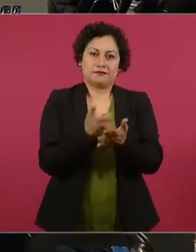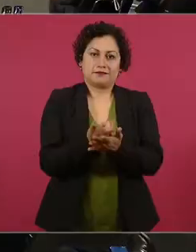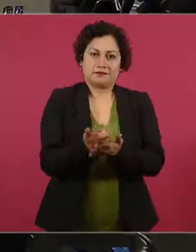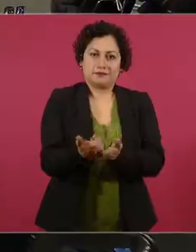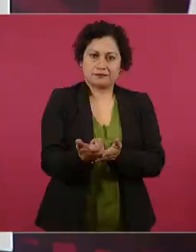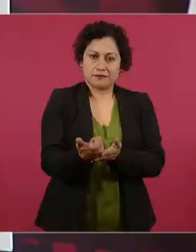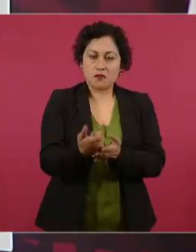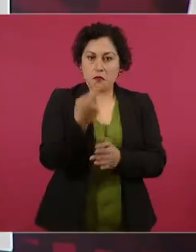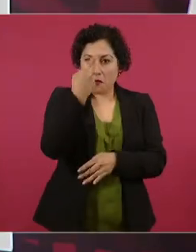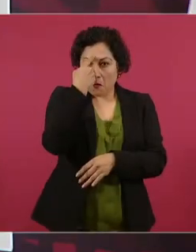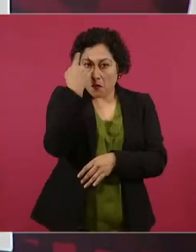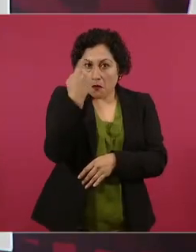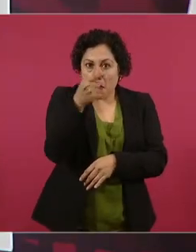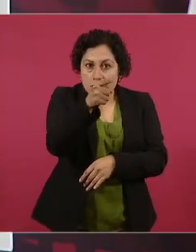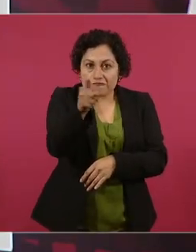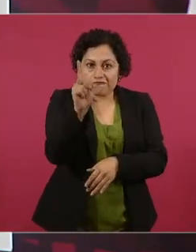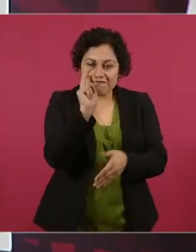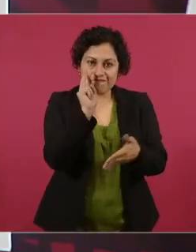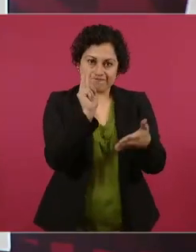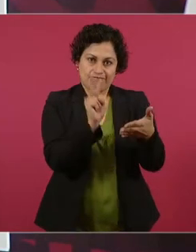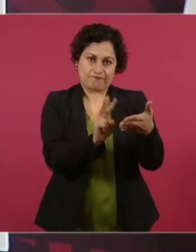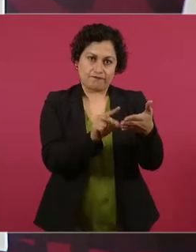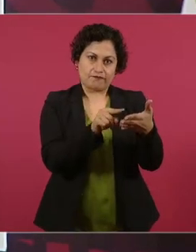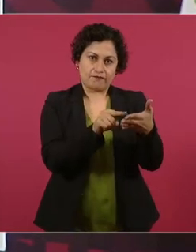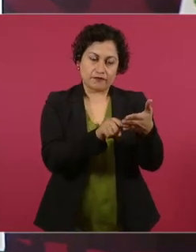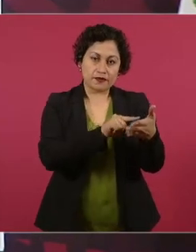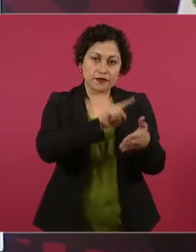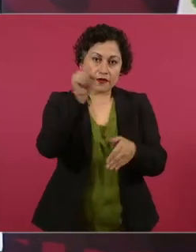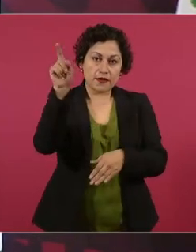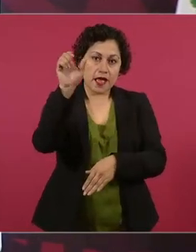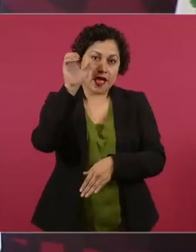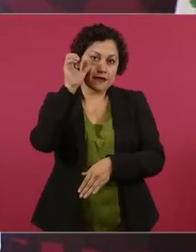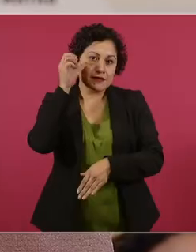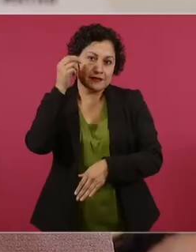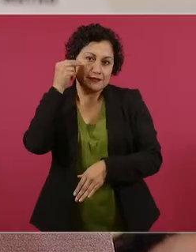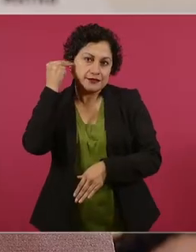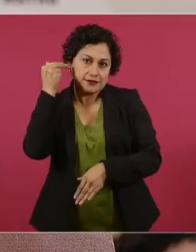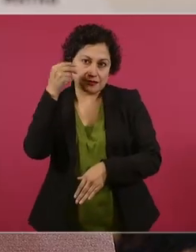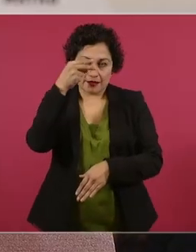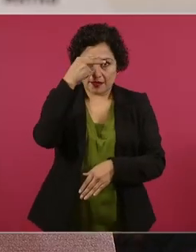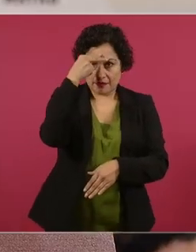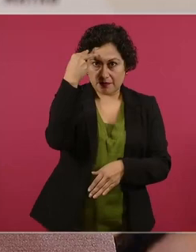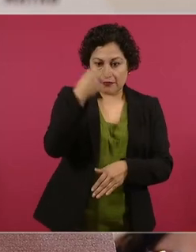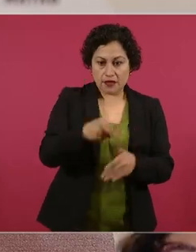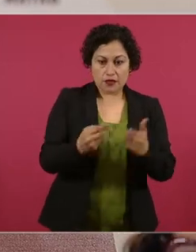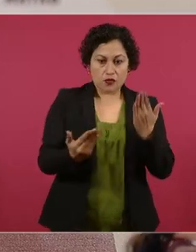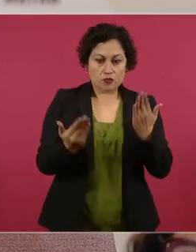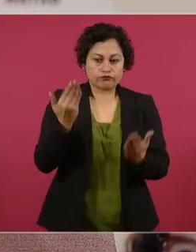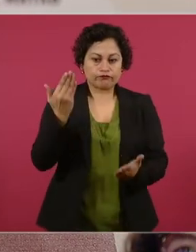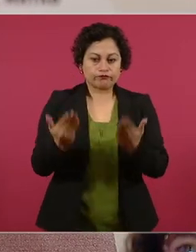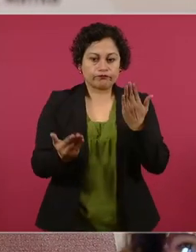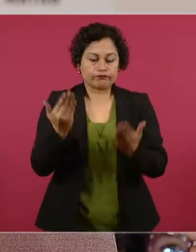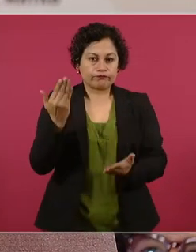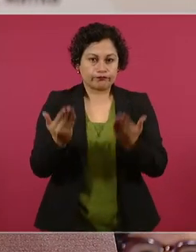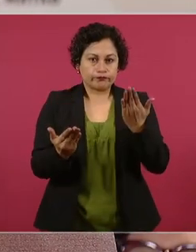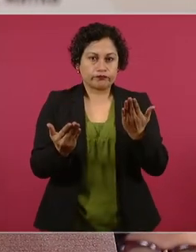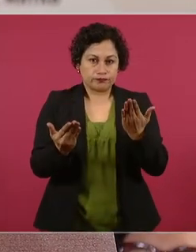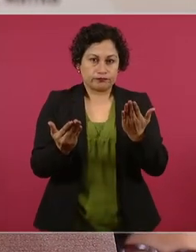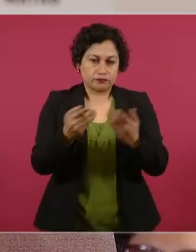en China el salario con relación a México Y ahora, desde